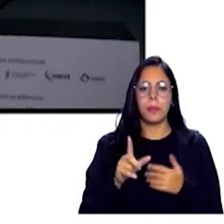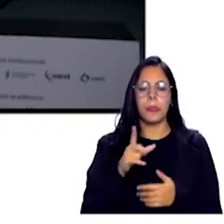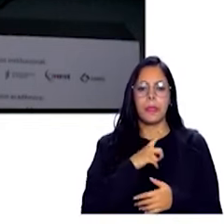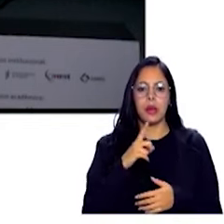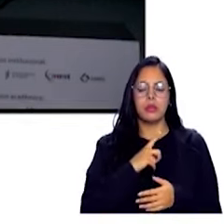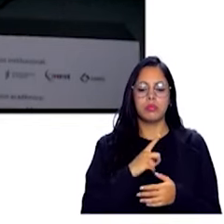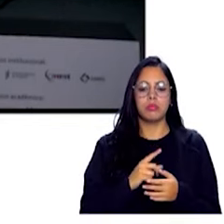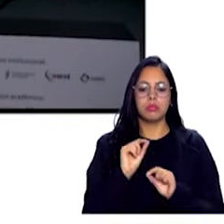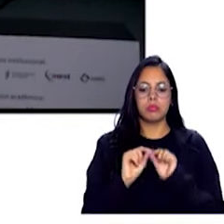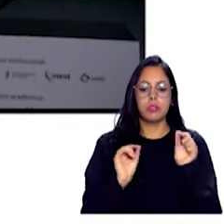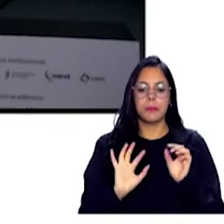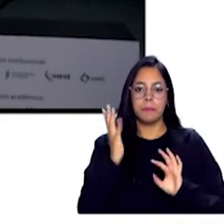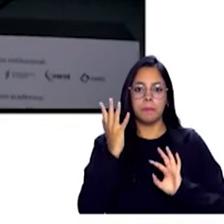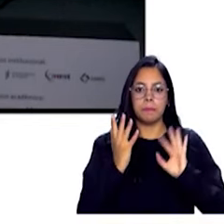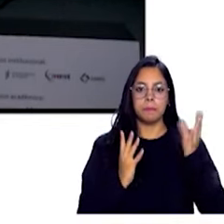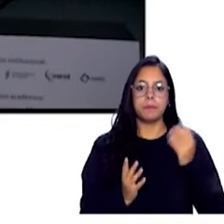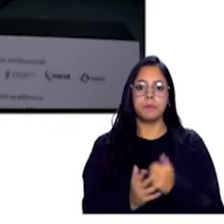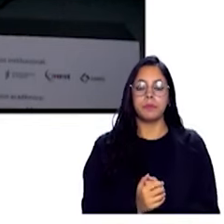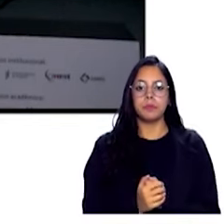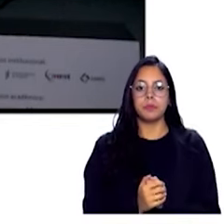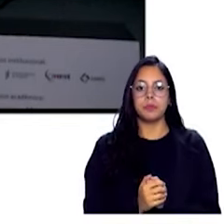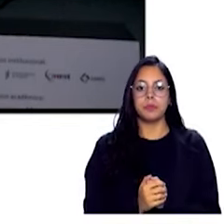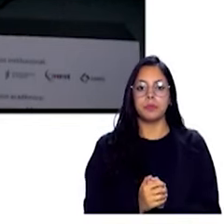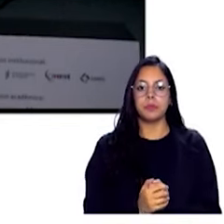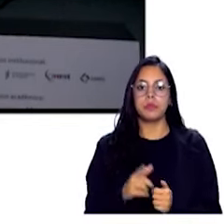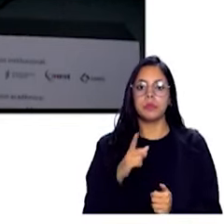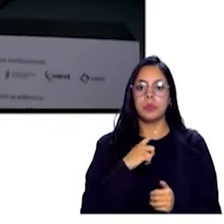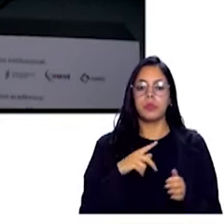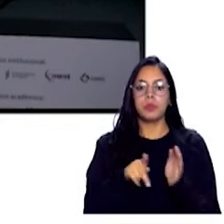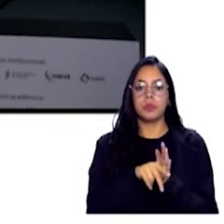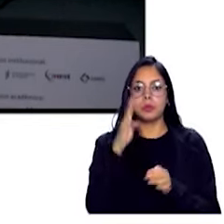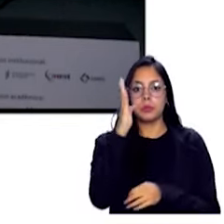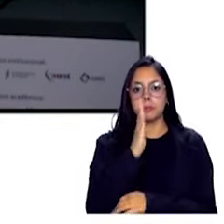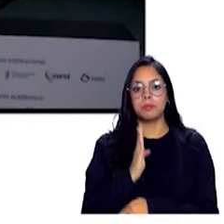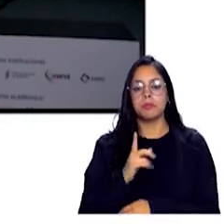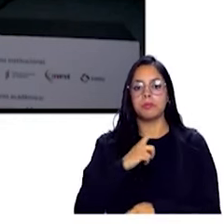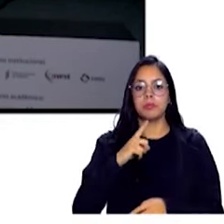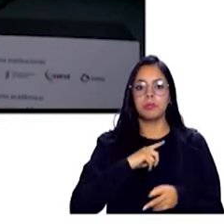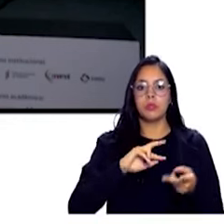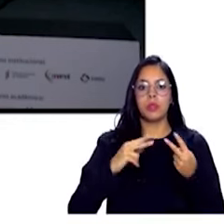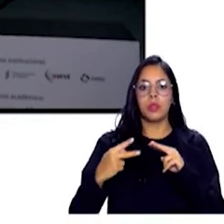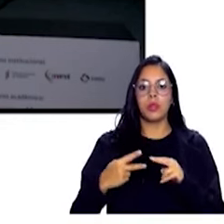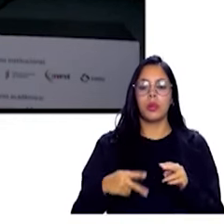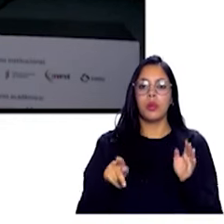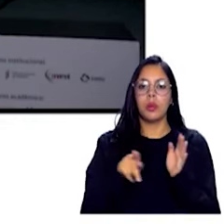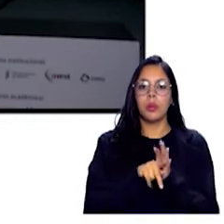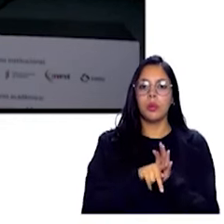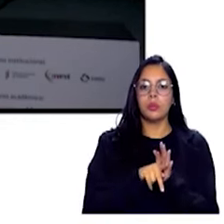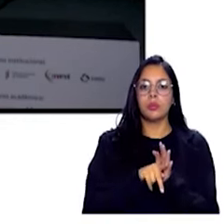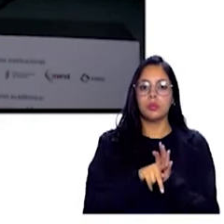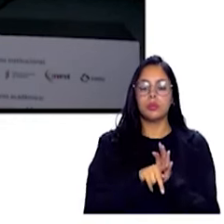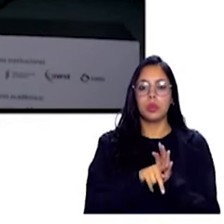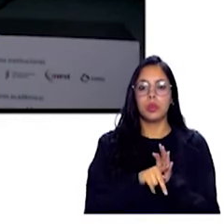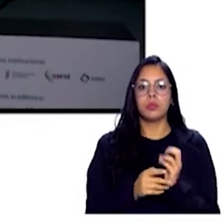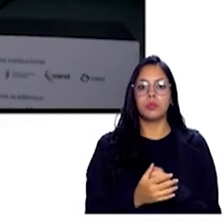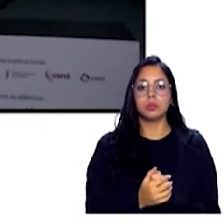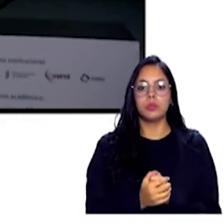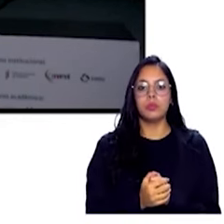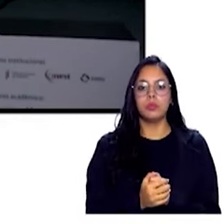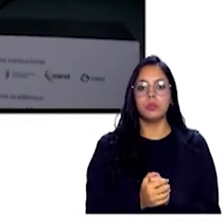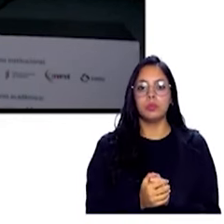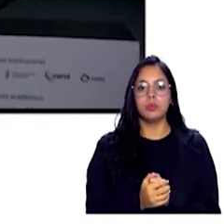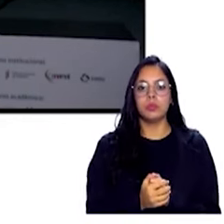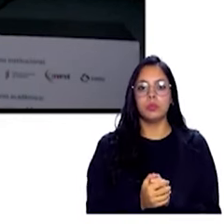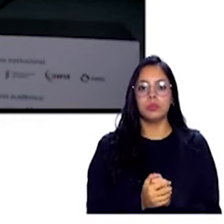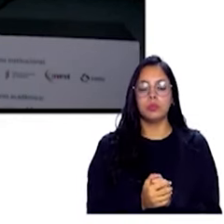brasile Cuando ha optado por otra decisión tendr potí razones Para hacerlo Pero ante requerimiento del Ministro Mauro cel